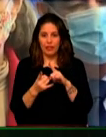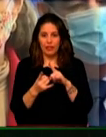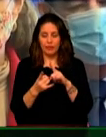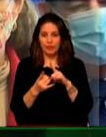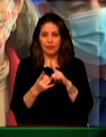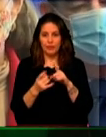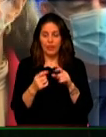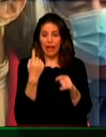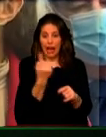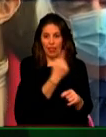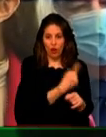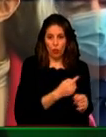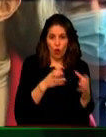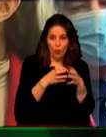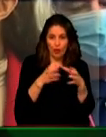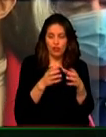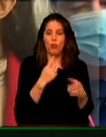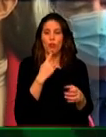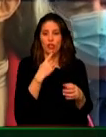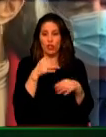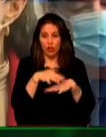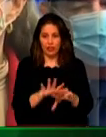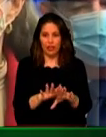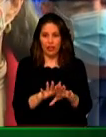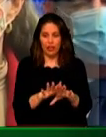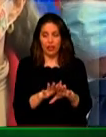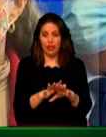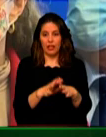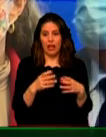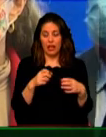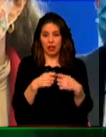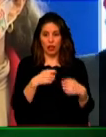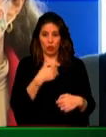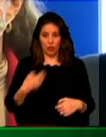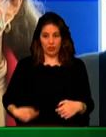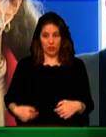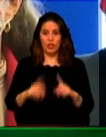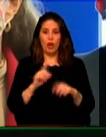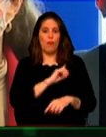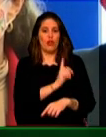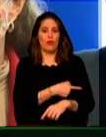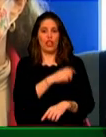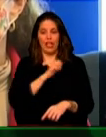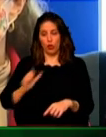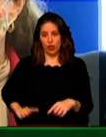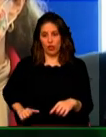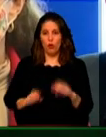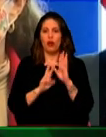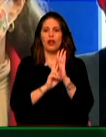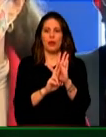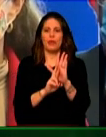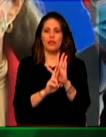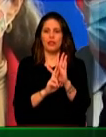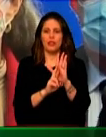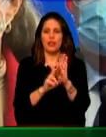de cada partido que integra la coalición, y por el Poder Ejecutivo actuará como representante